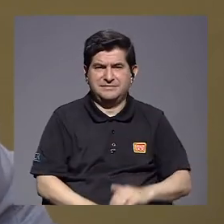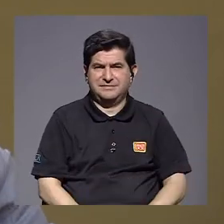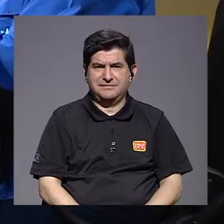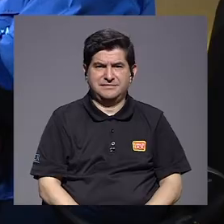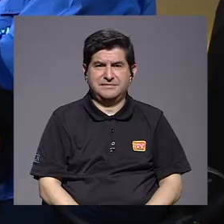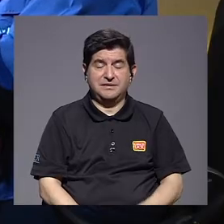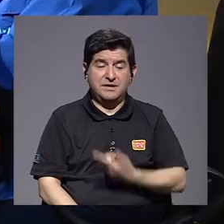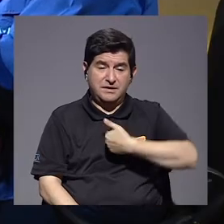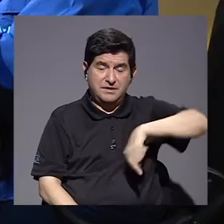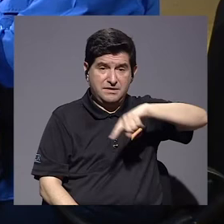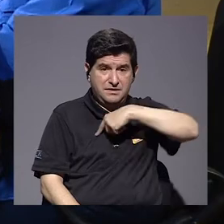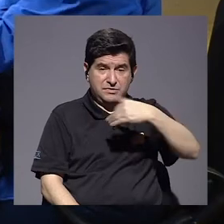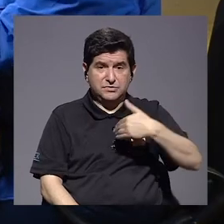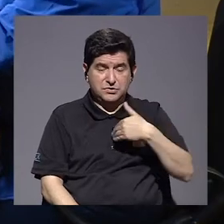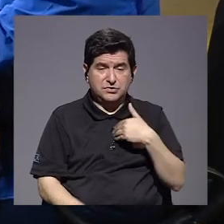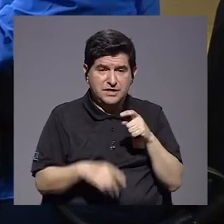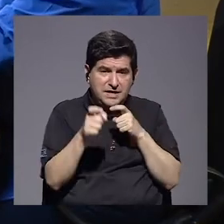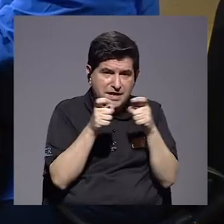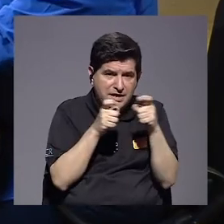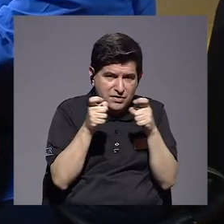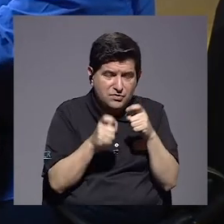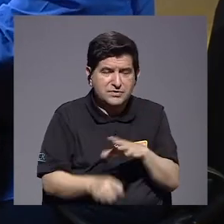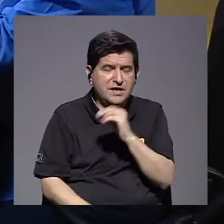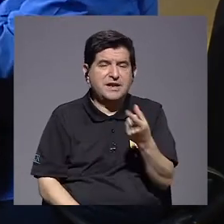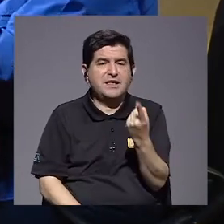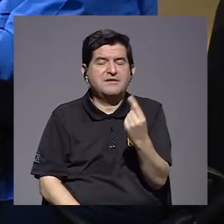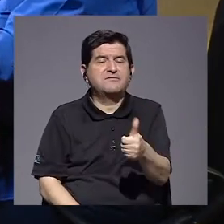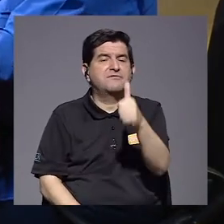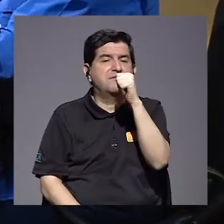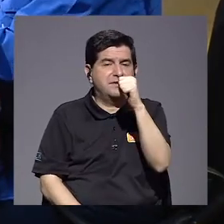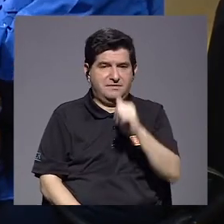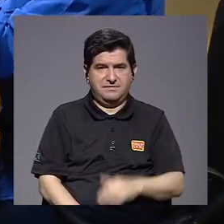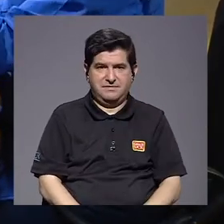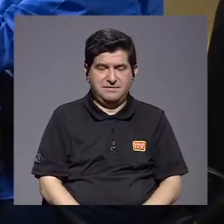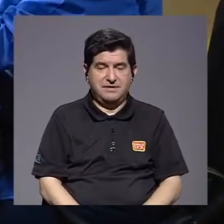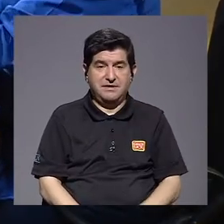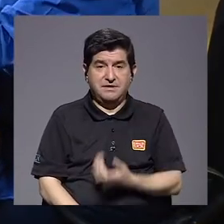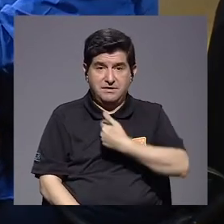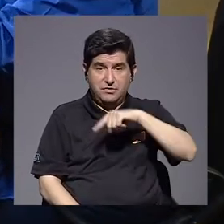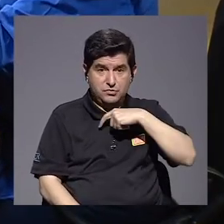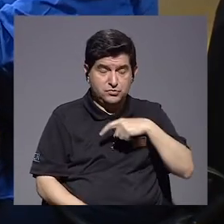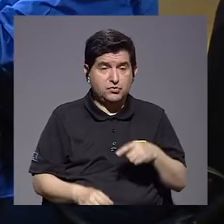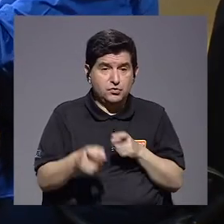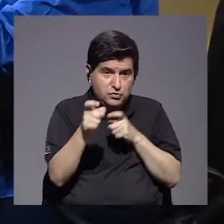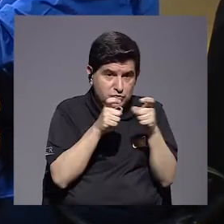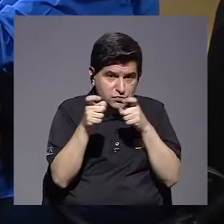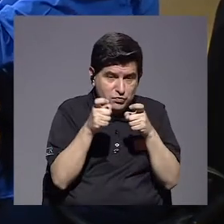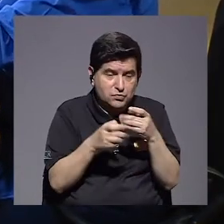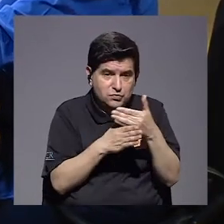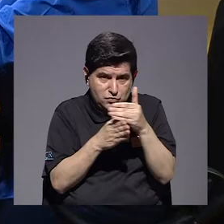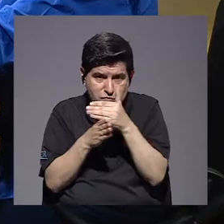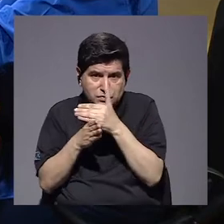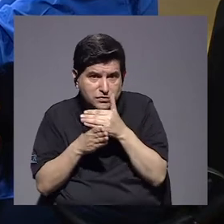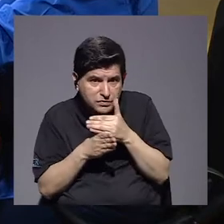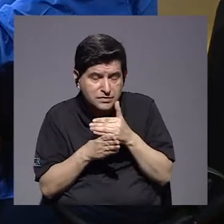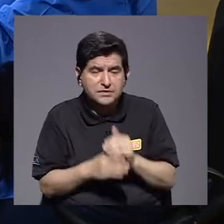urgente? Bueno, nosotros tenemos racionamiento y desabastecimiento. Nosotros cuando hacemos el racionamiento, hemos